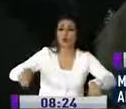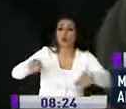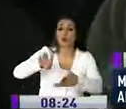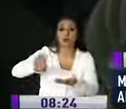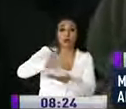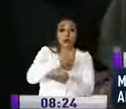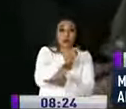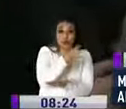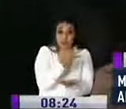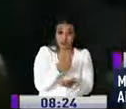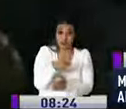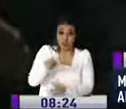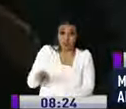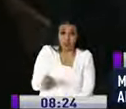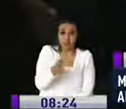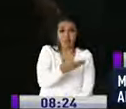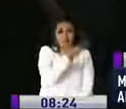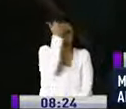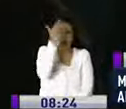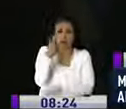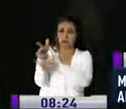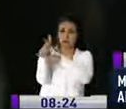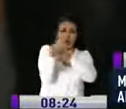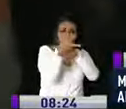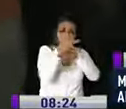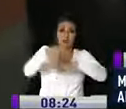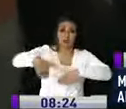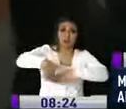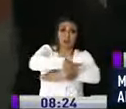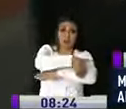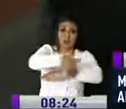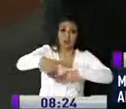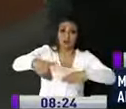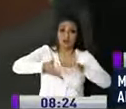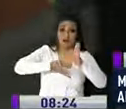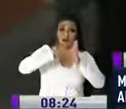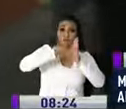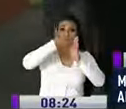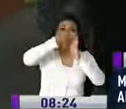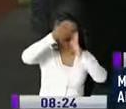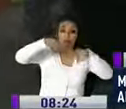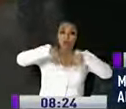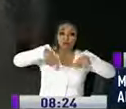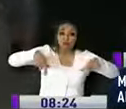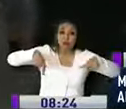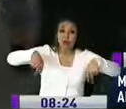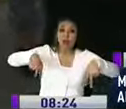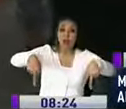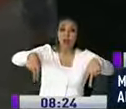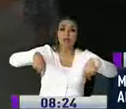al señor del canal dar una vuelta, tenemos una calle que es totalmente construida en la calle, no se